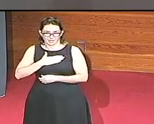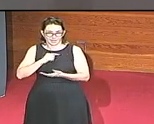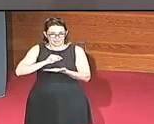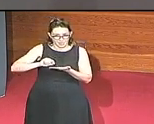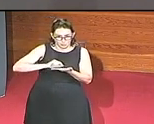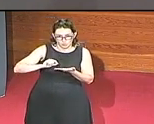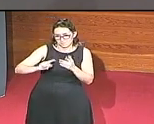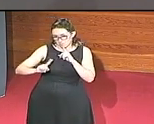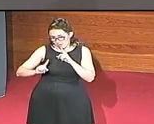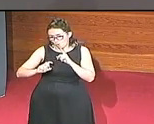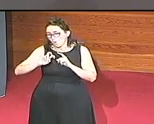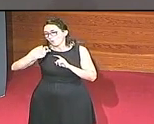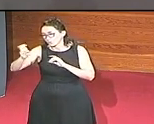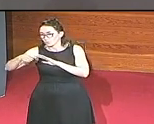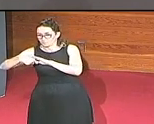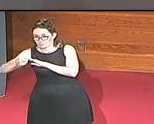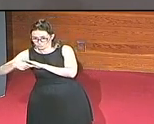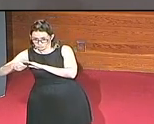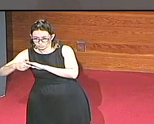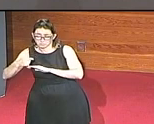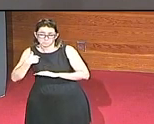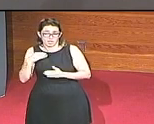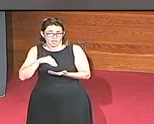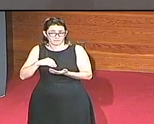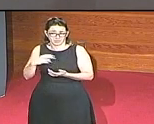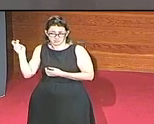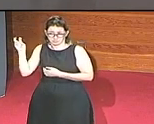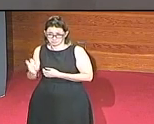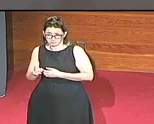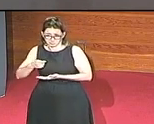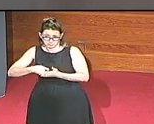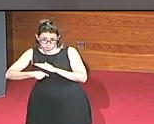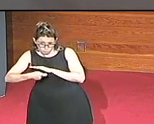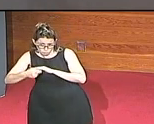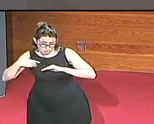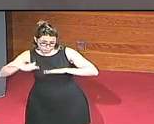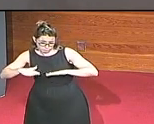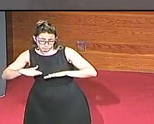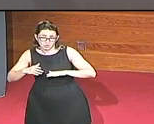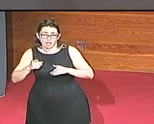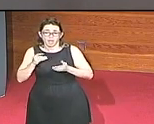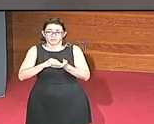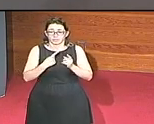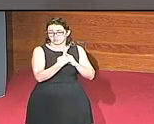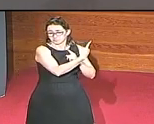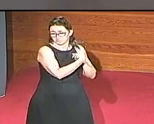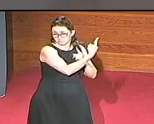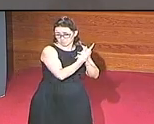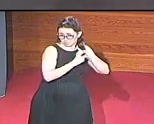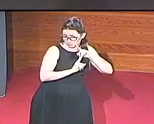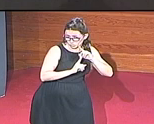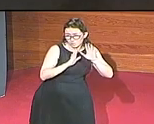vitoria yo por ejemplo muchos días aquí en vitoria y dos días trabajo trabaja en mi blog pero bueno el núcleo de la sección ésta